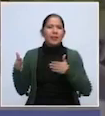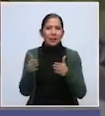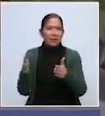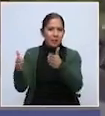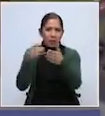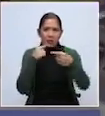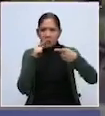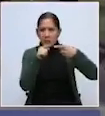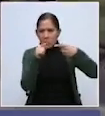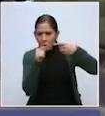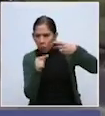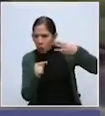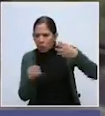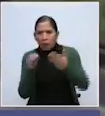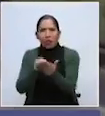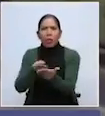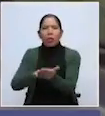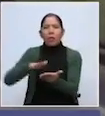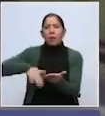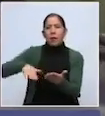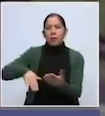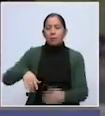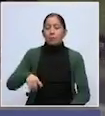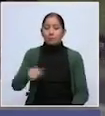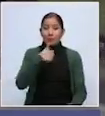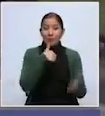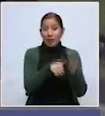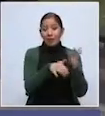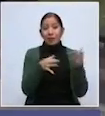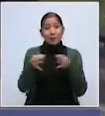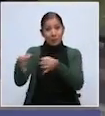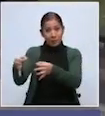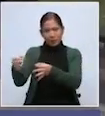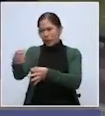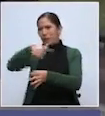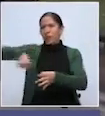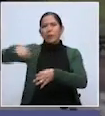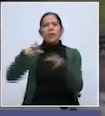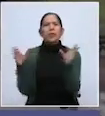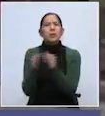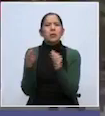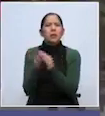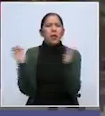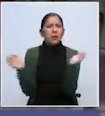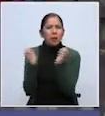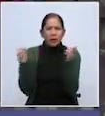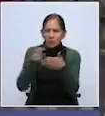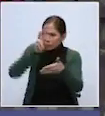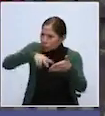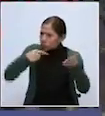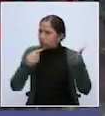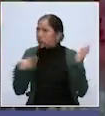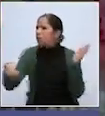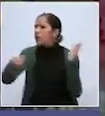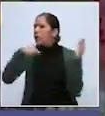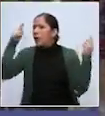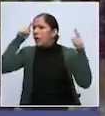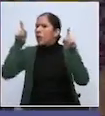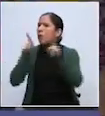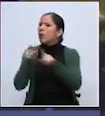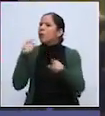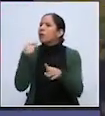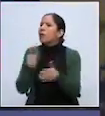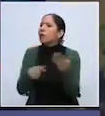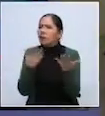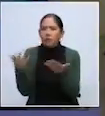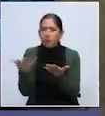41. Los pobladores, los dirigentes se reunieron de emergencia, dieron a conocer los resultados de esta reunión